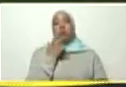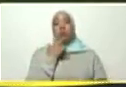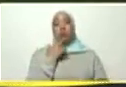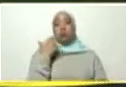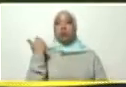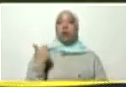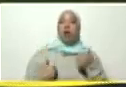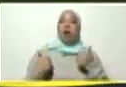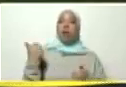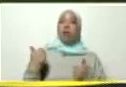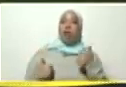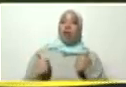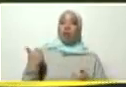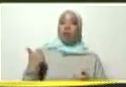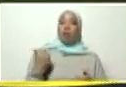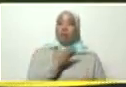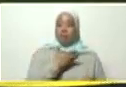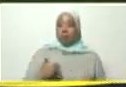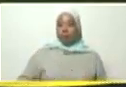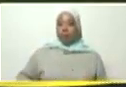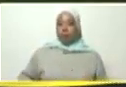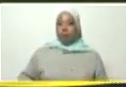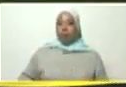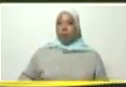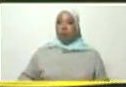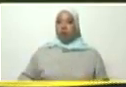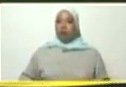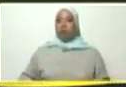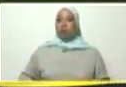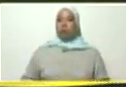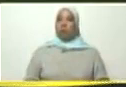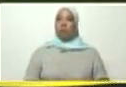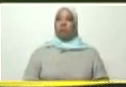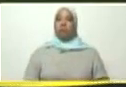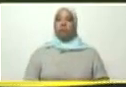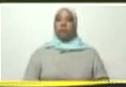precandidato presidencial con Flakes con agua